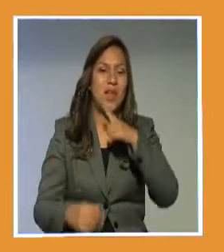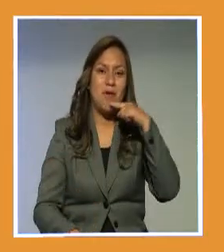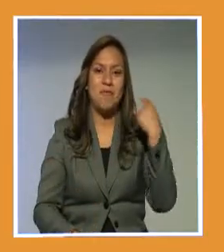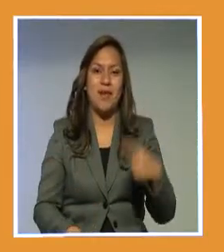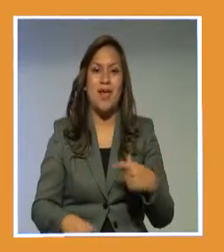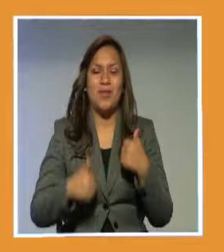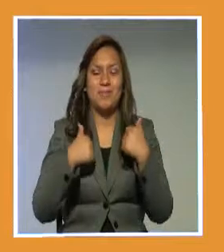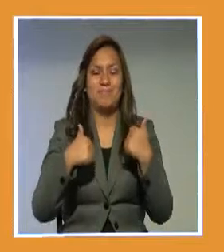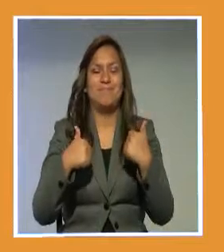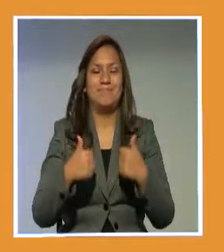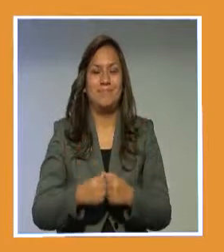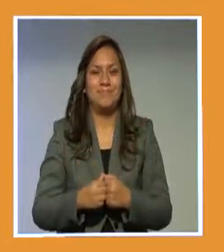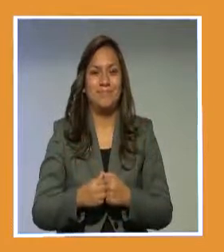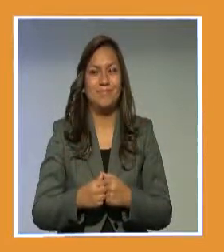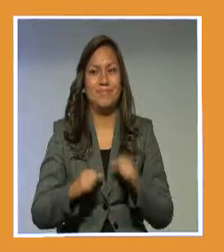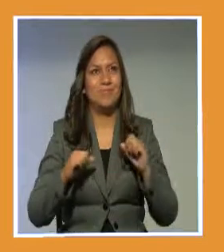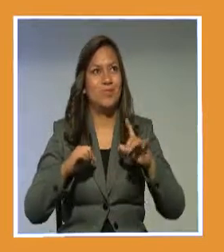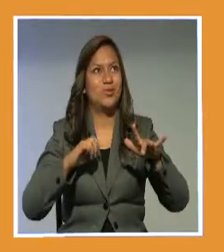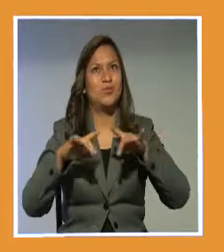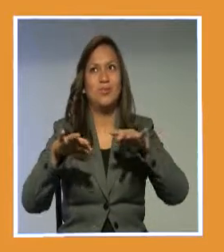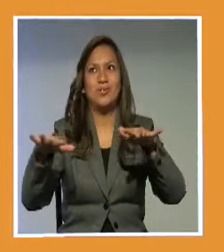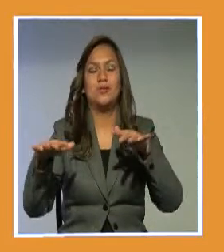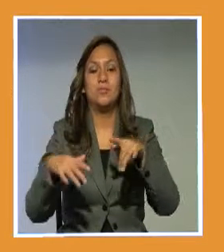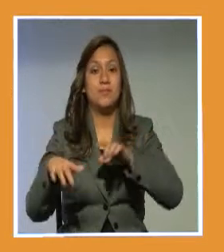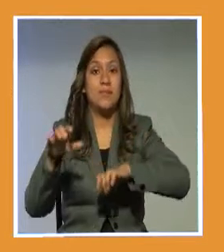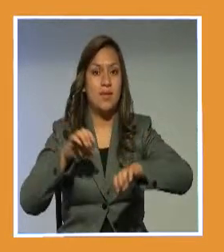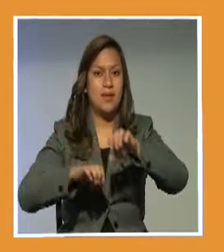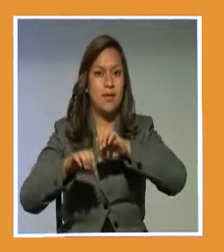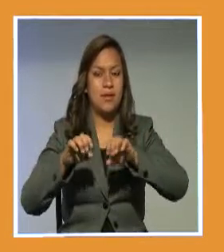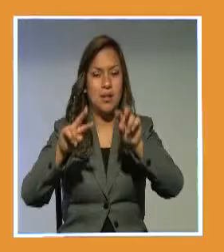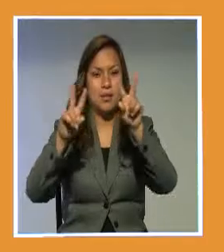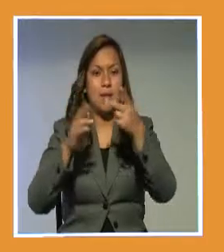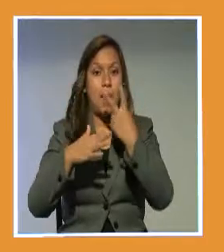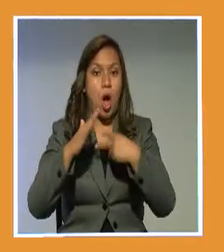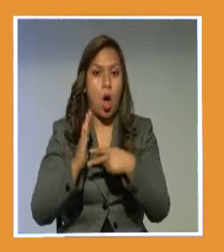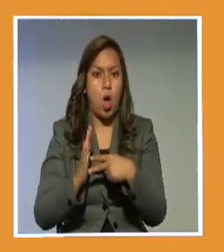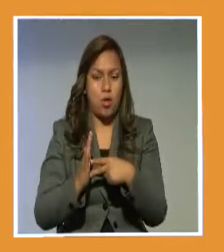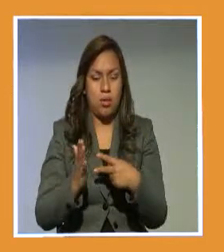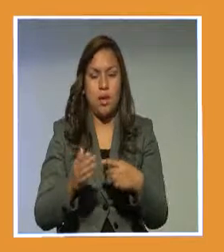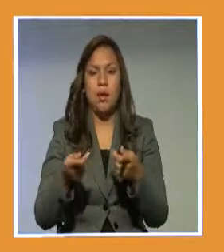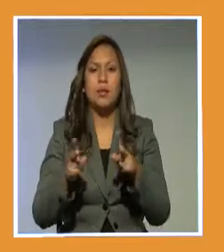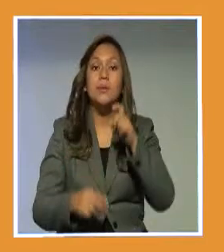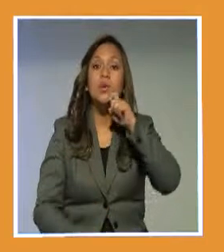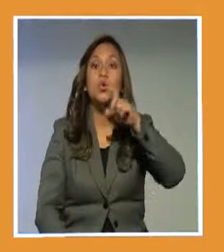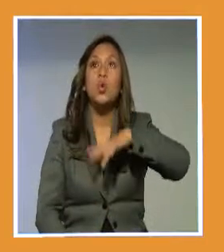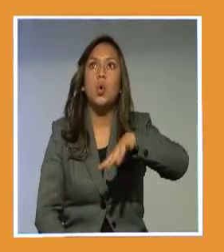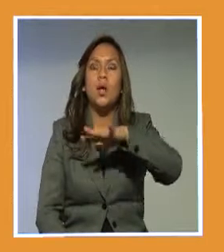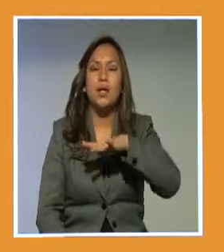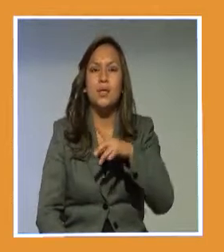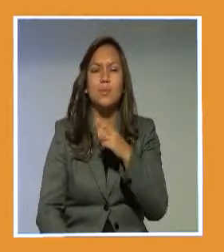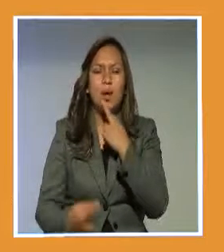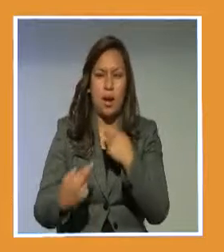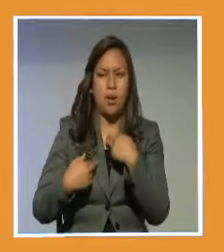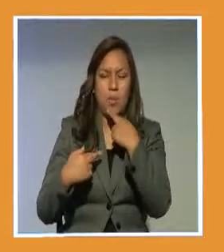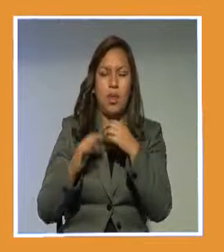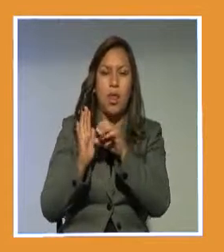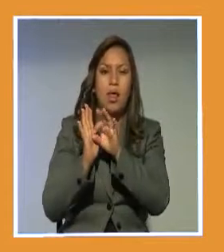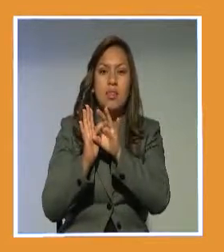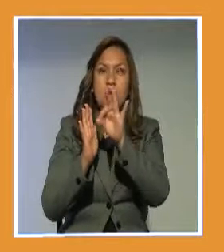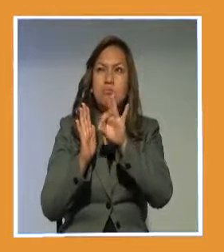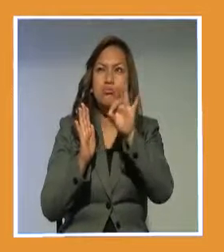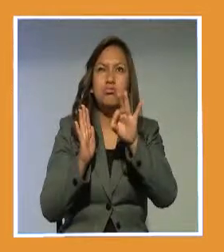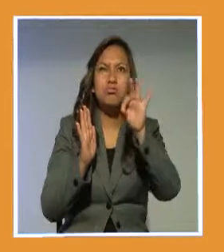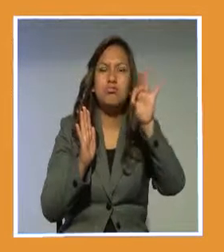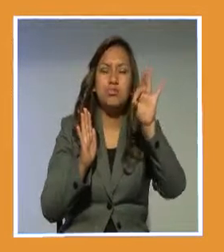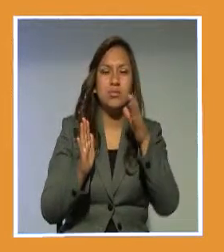muy contenta realmente. Tendremos que ya evaluar con el sector hotelero, con el sector turístico del país, los resultados ya en la práctica.